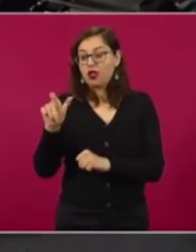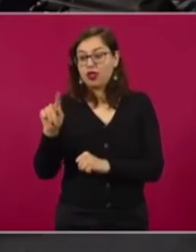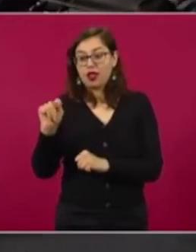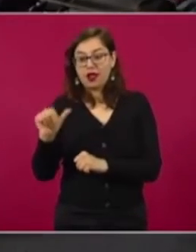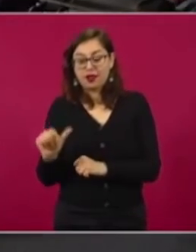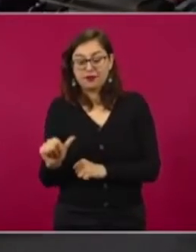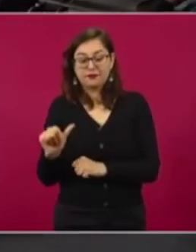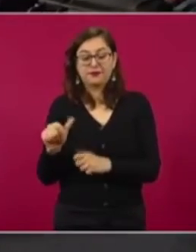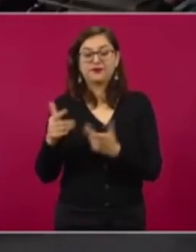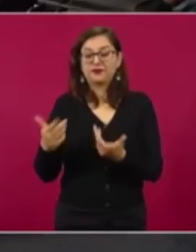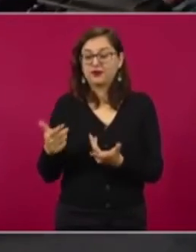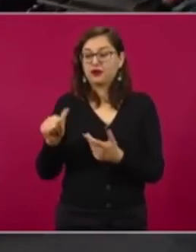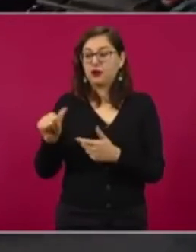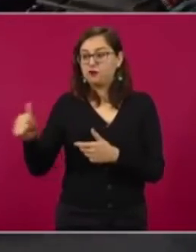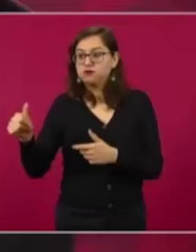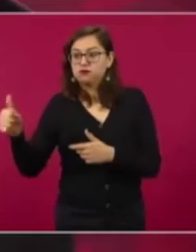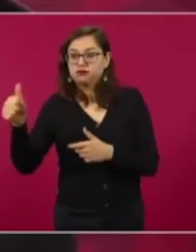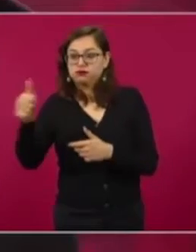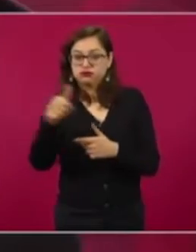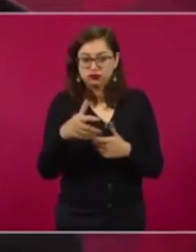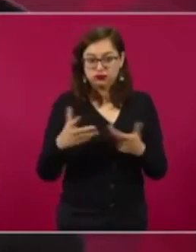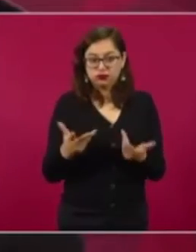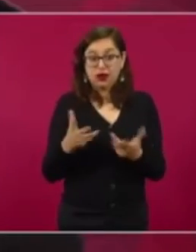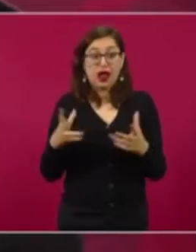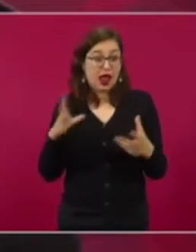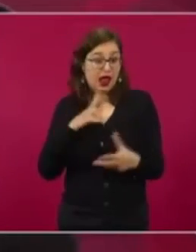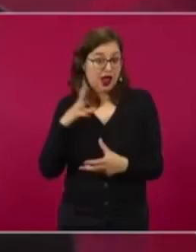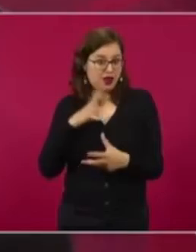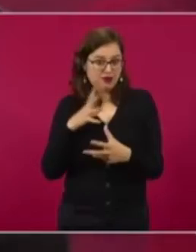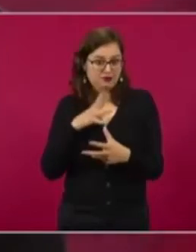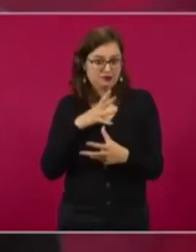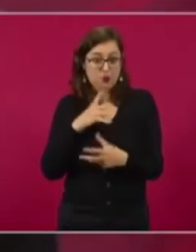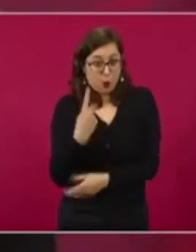Pero detrás están los fondos.